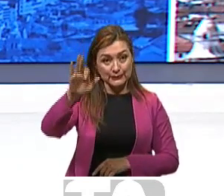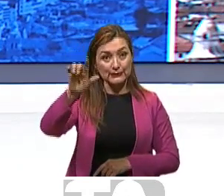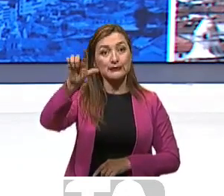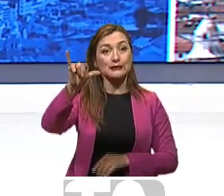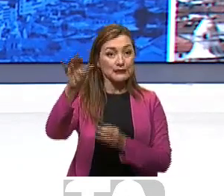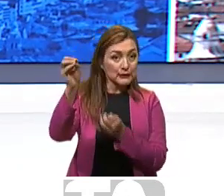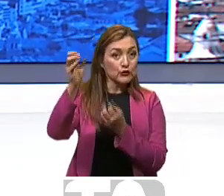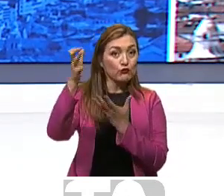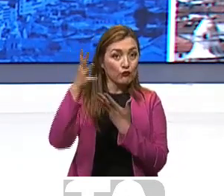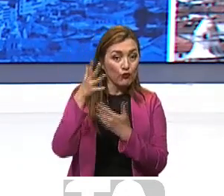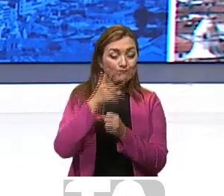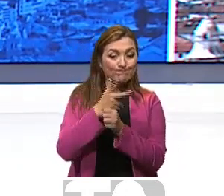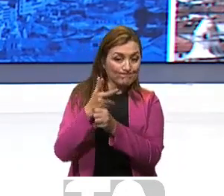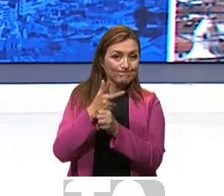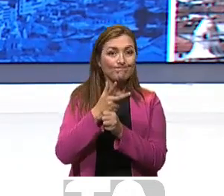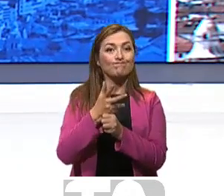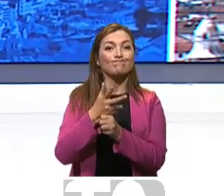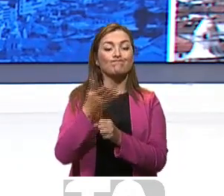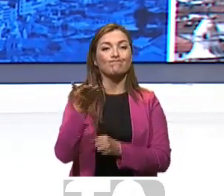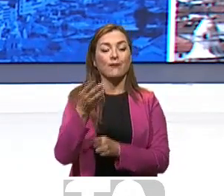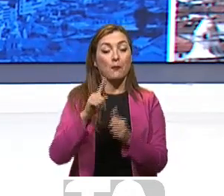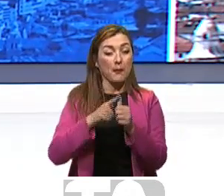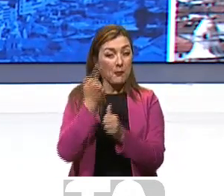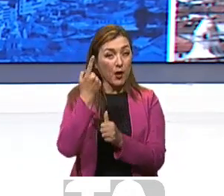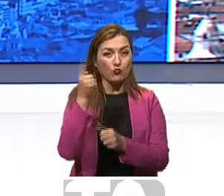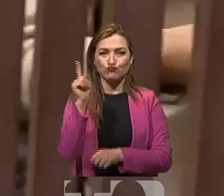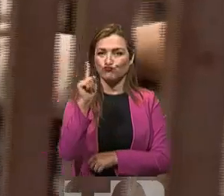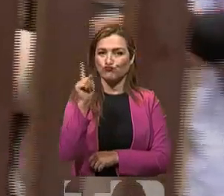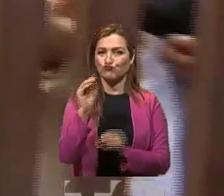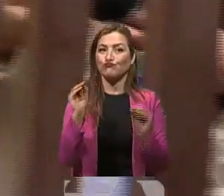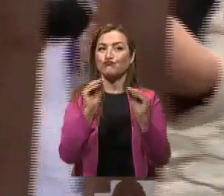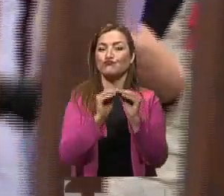acudió al lugar y nos cuenta que no sería el primer caso.